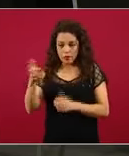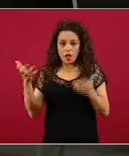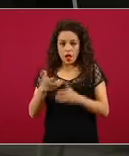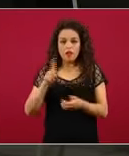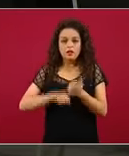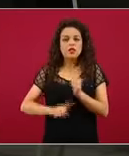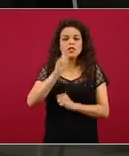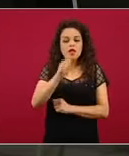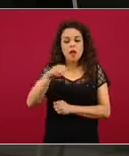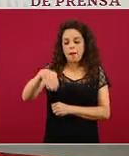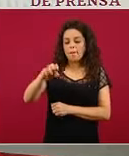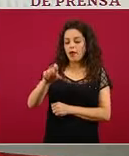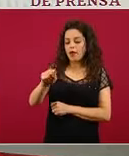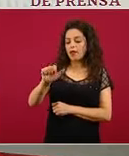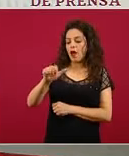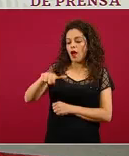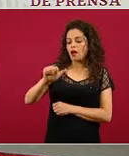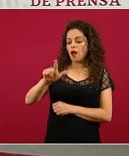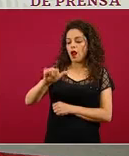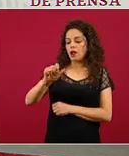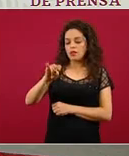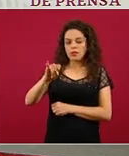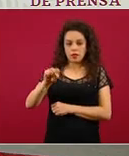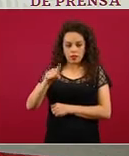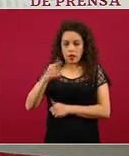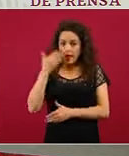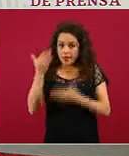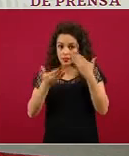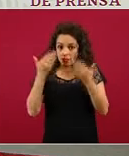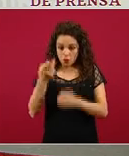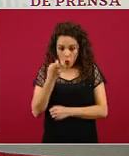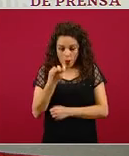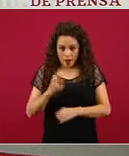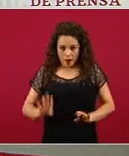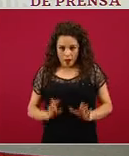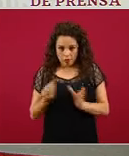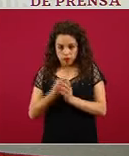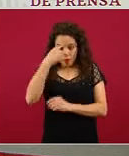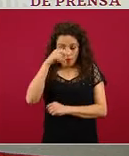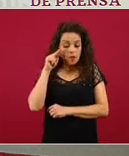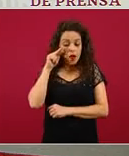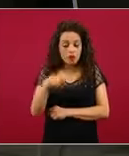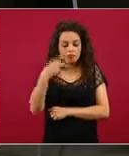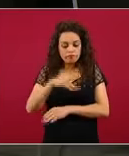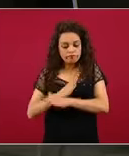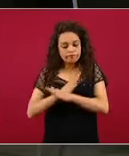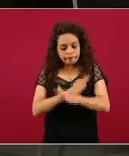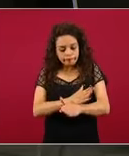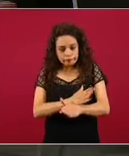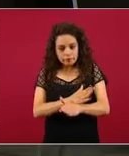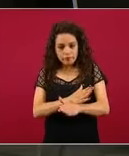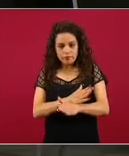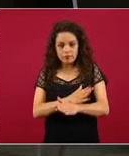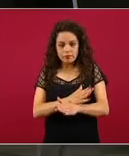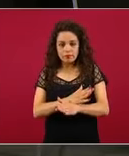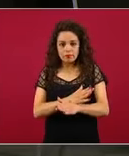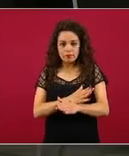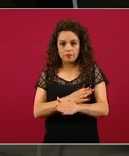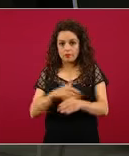metaanálisis, entre los estudios que hacen de este tipo para ver los anticuerpos versus la vacuna y